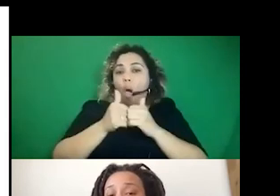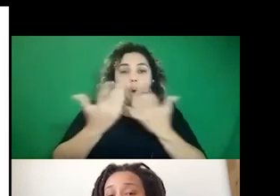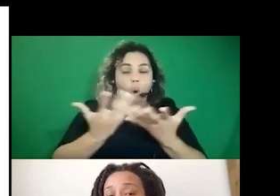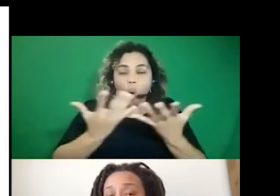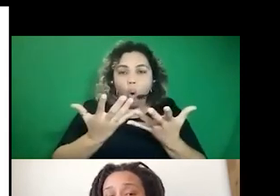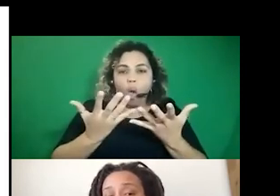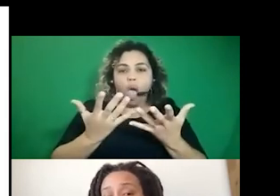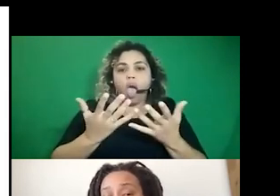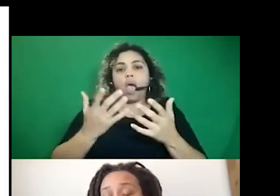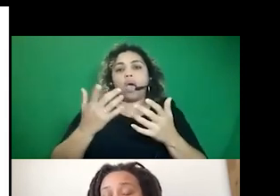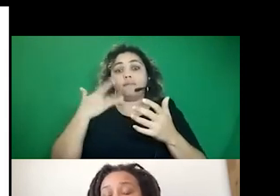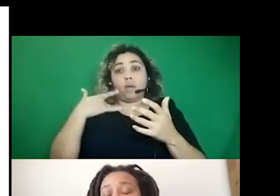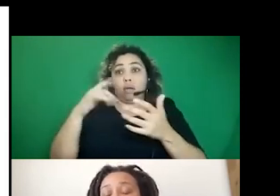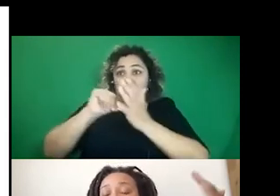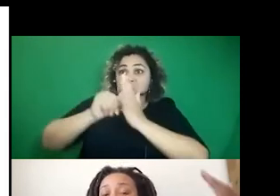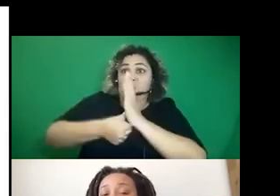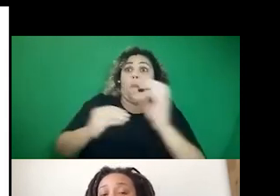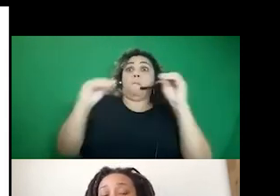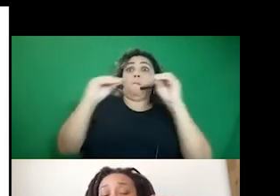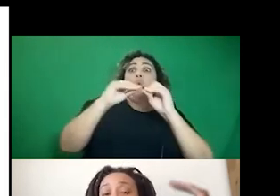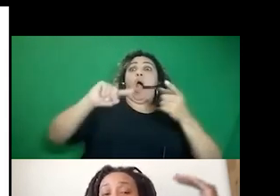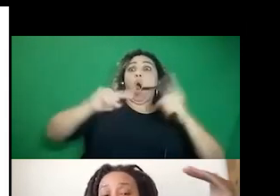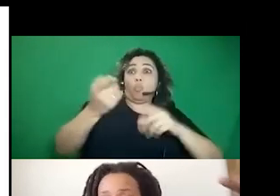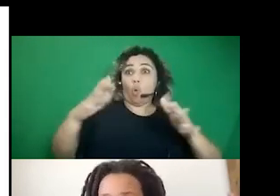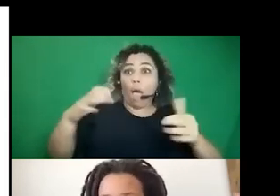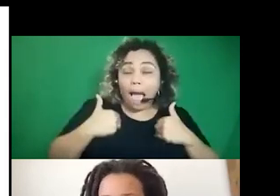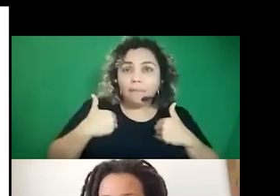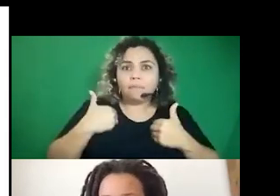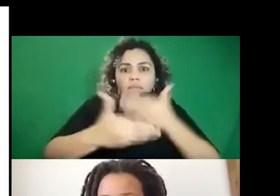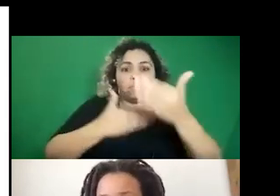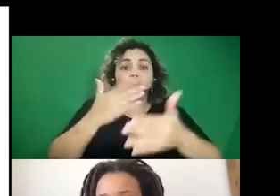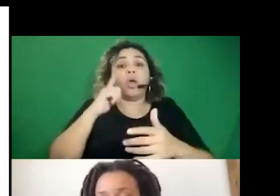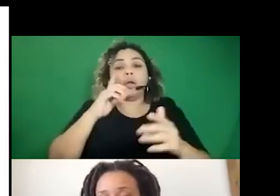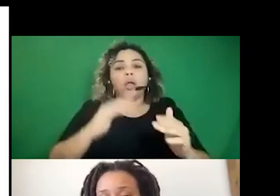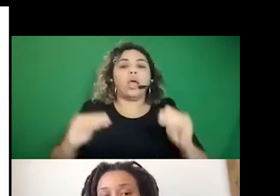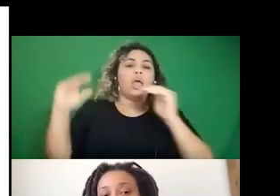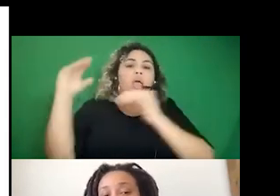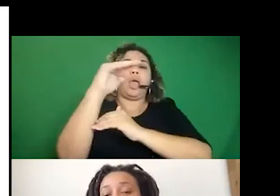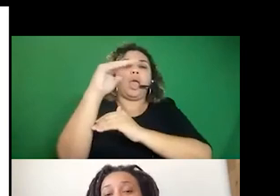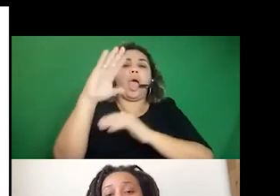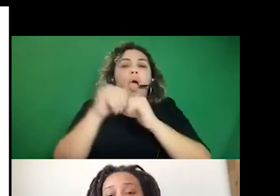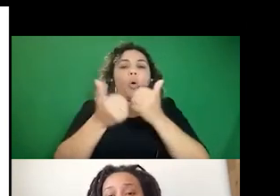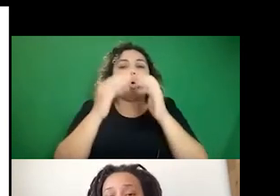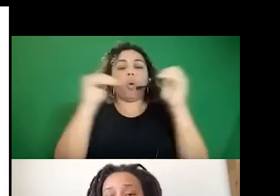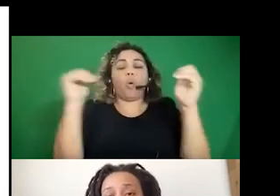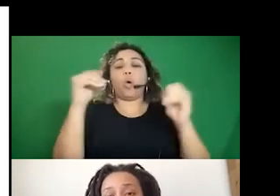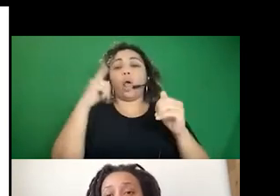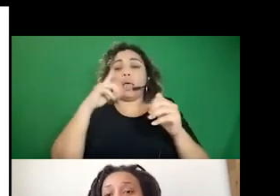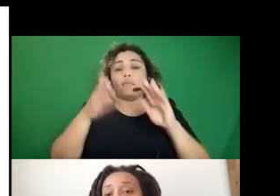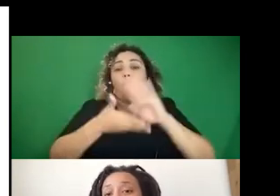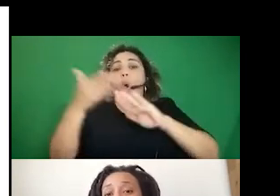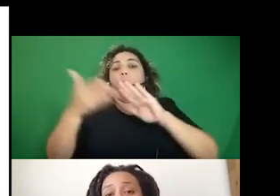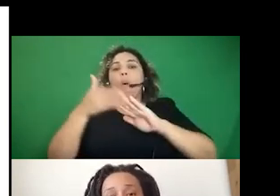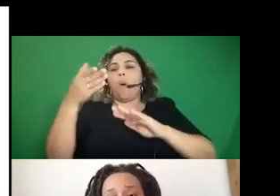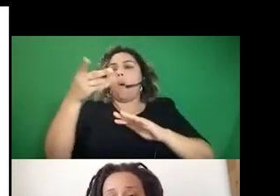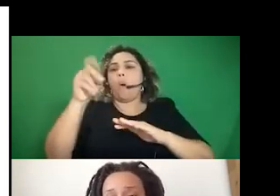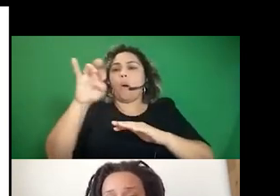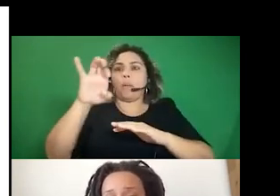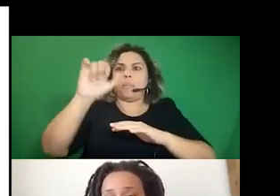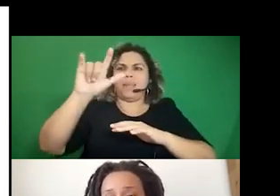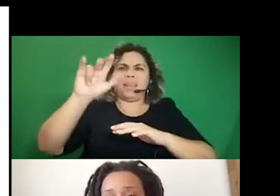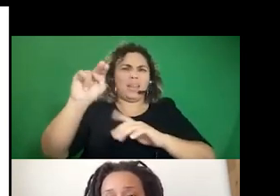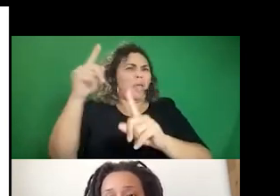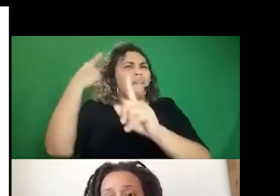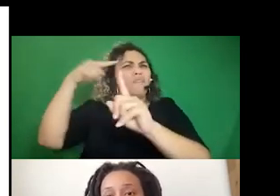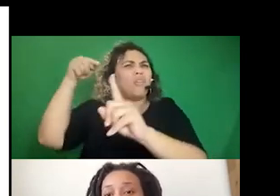o creando intensificando esta desinformación y luego sube su nivel al nivel